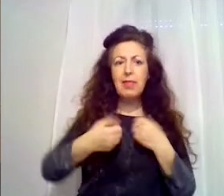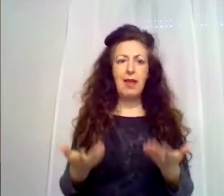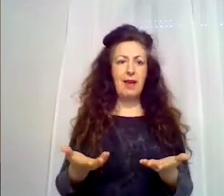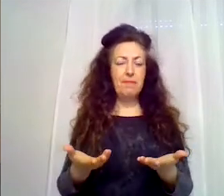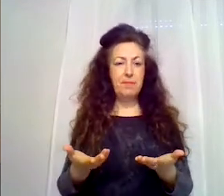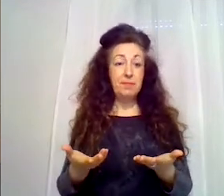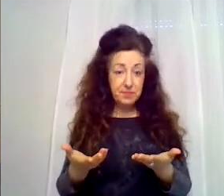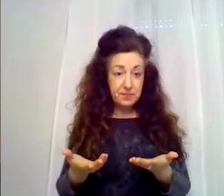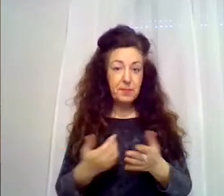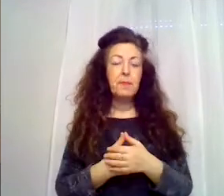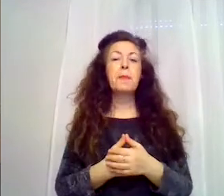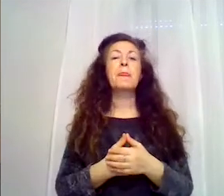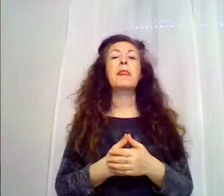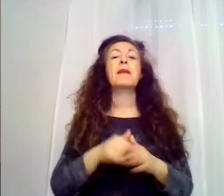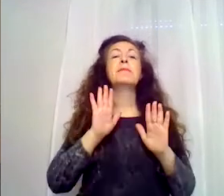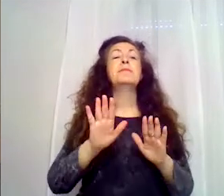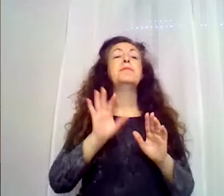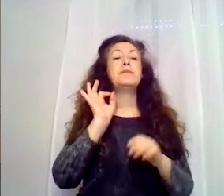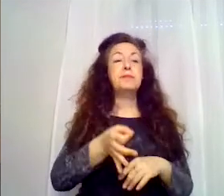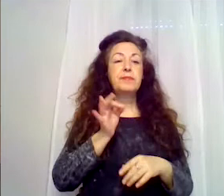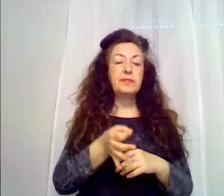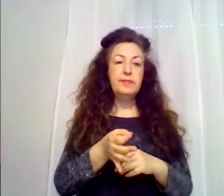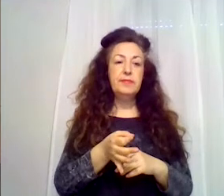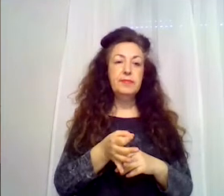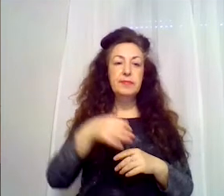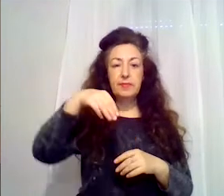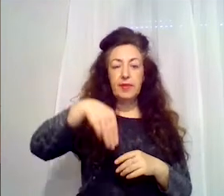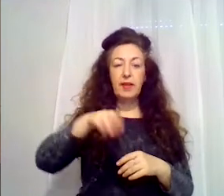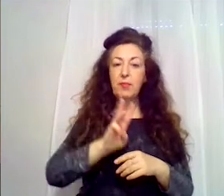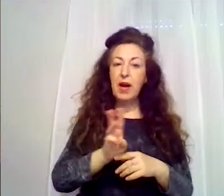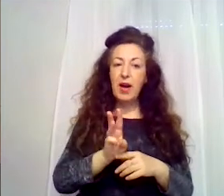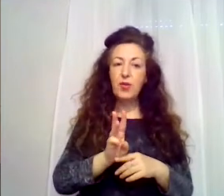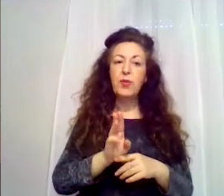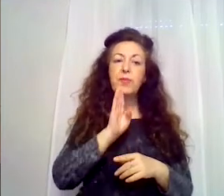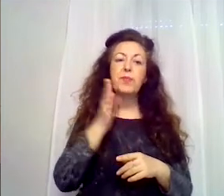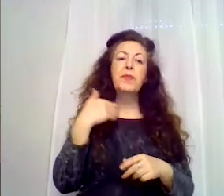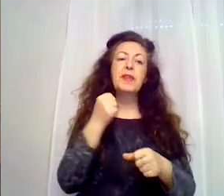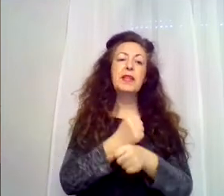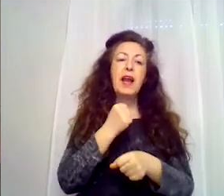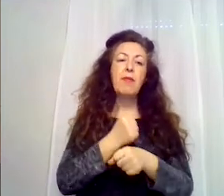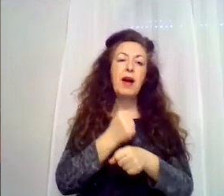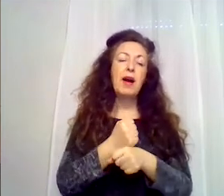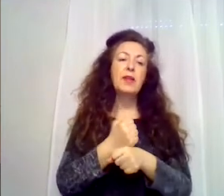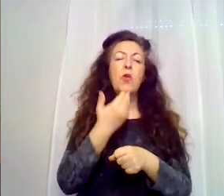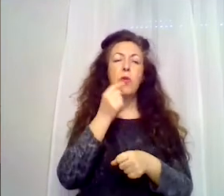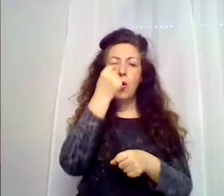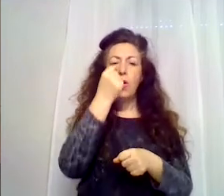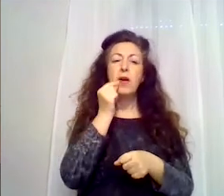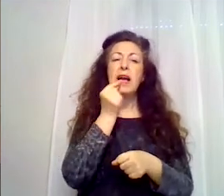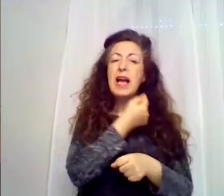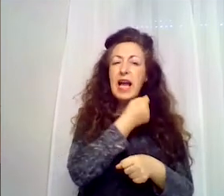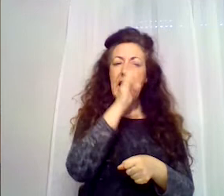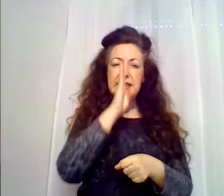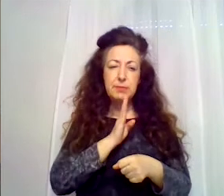de Thomas Walsingham con Marlowe, resulta que la tumba estaba vacía, ¿no? Y los supuestos restos de